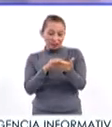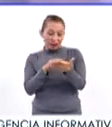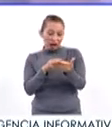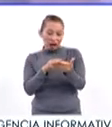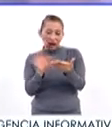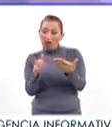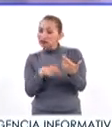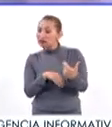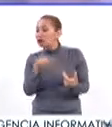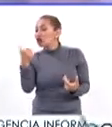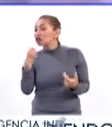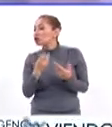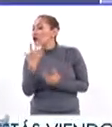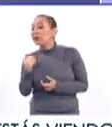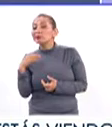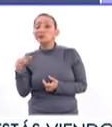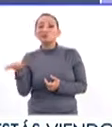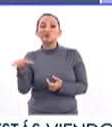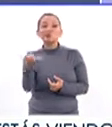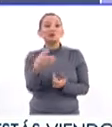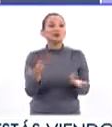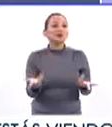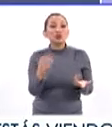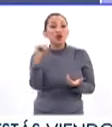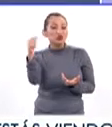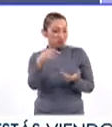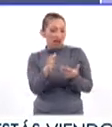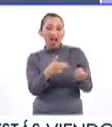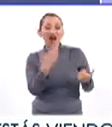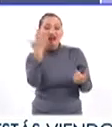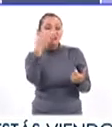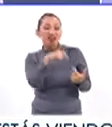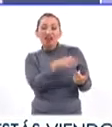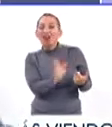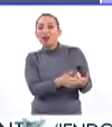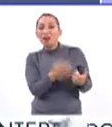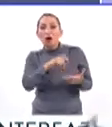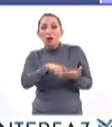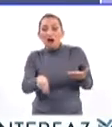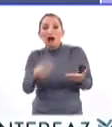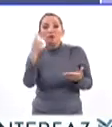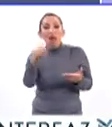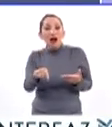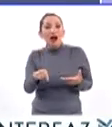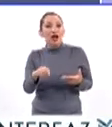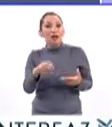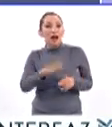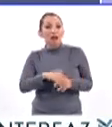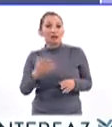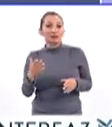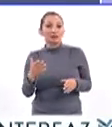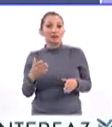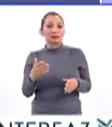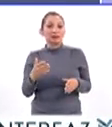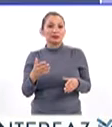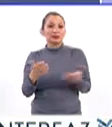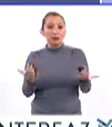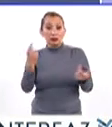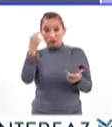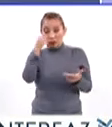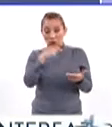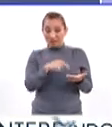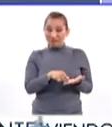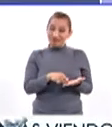están buscando qué hay de novedoso. ¿Qué hay nuevo en el mercado para volverlo a adquirir, para volverlo a comprar? Yo